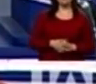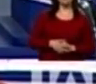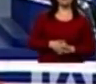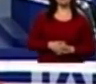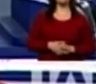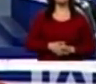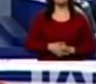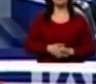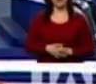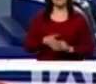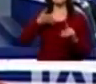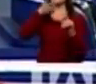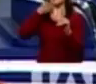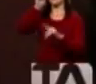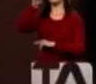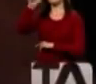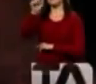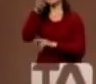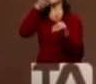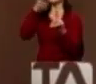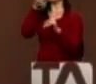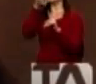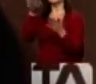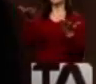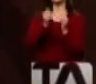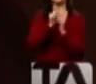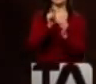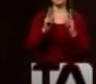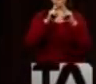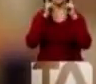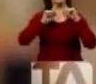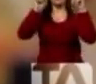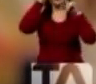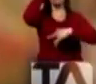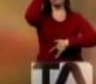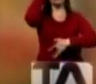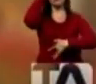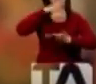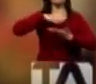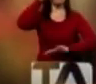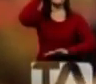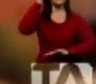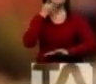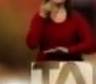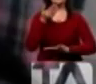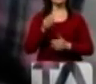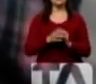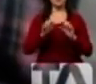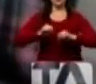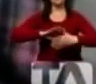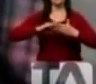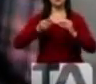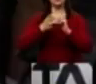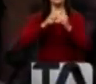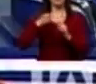documental que se llama El Reto de Eva y que vale la pena no solo por conocer la enfermedad, sino también para que aprendamos a que las cosas se pueden